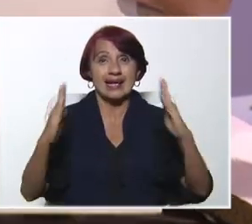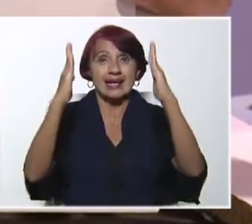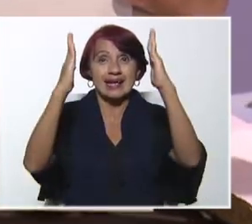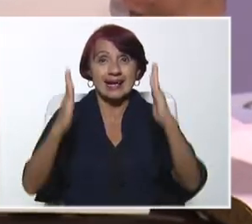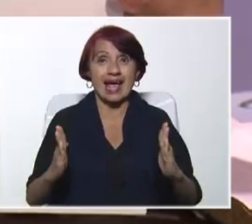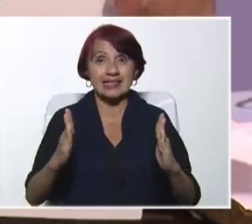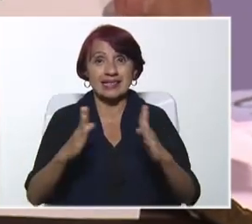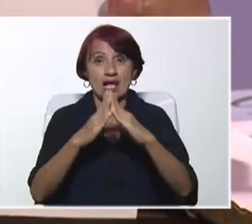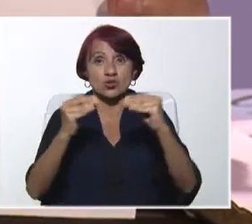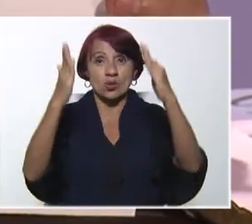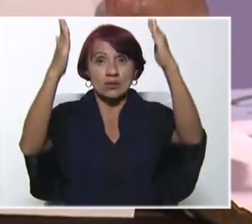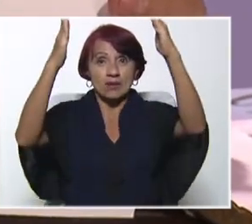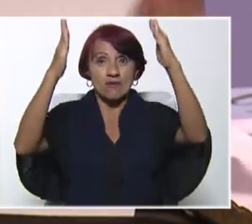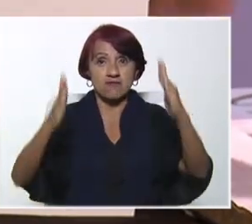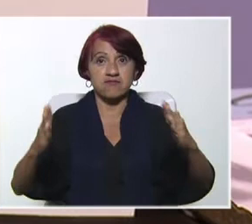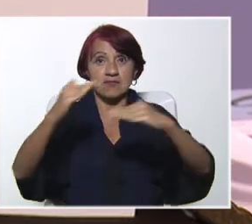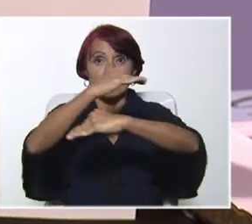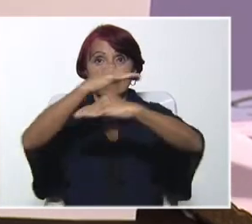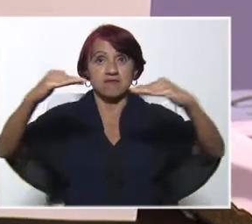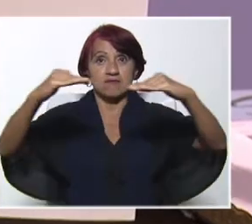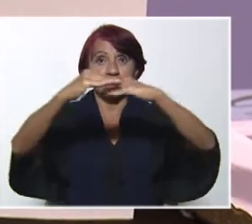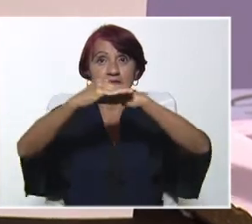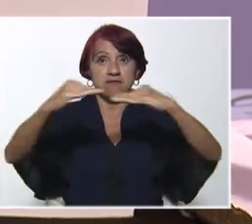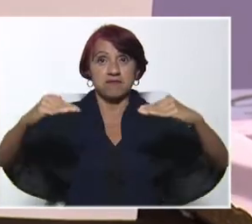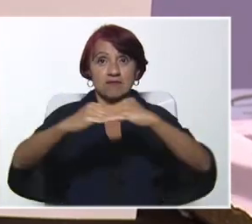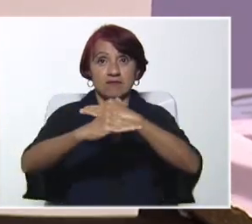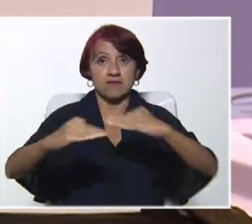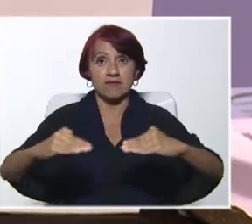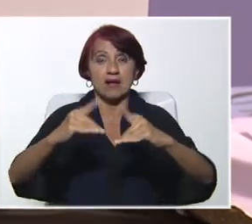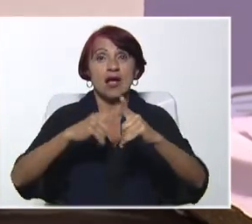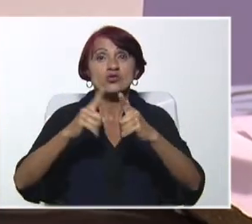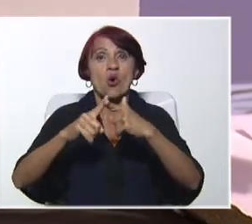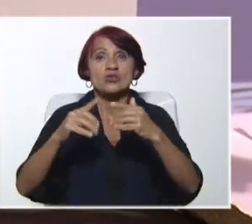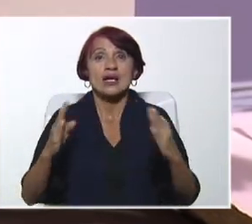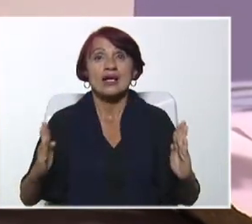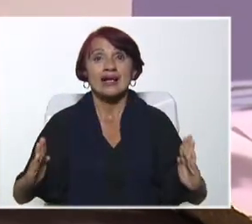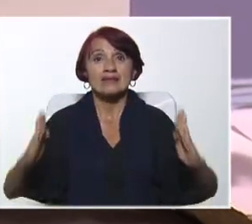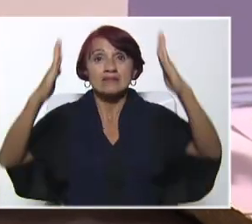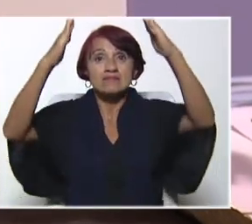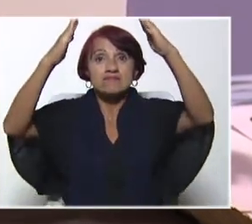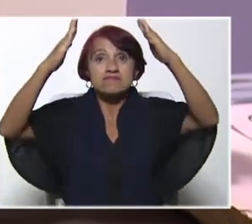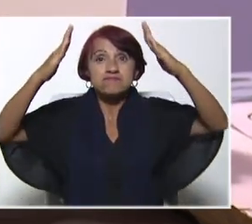menciona lo siguiente: dos rectas cualesquiera